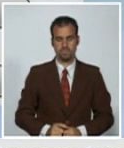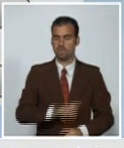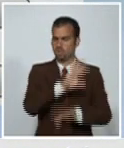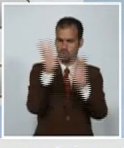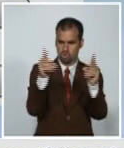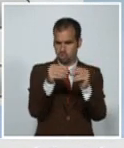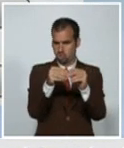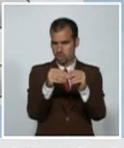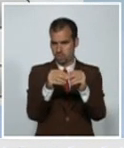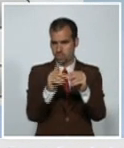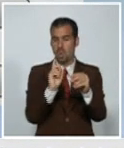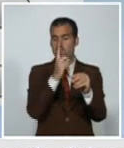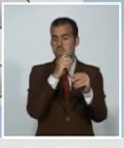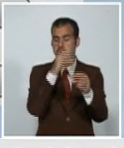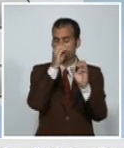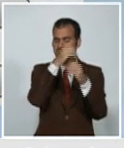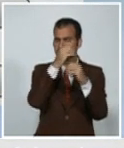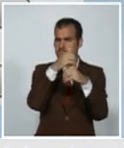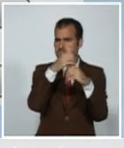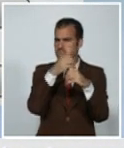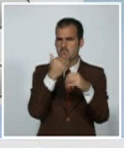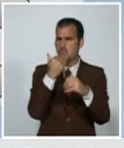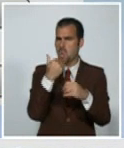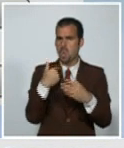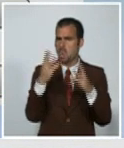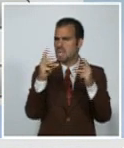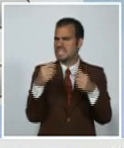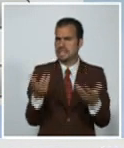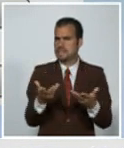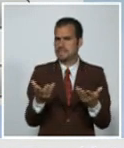este comportamiento